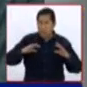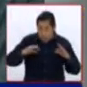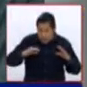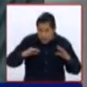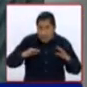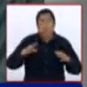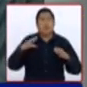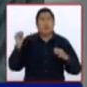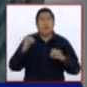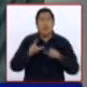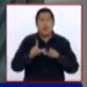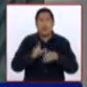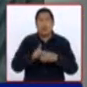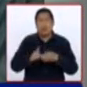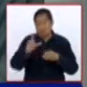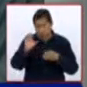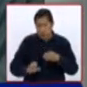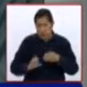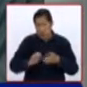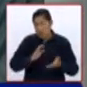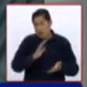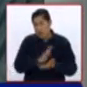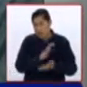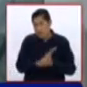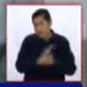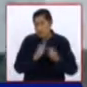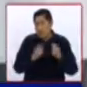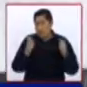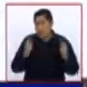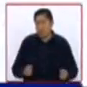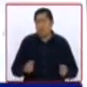y para sacar su licenciatura, para sacar su papel, su título.